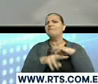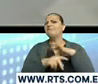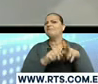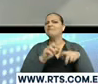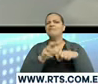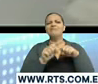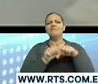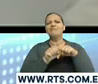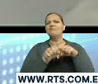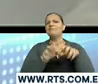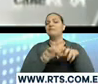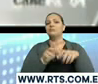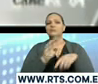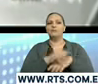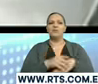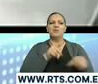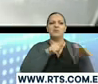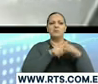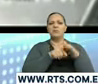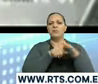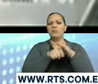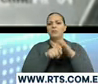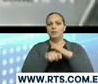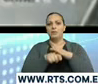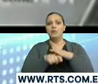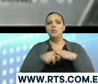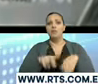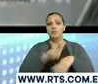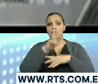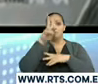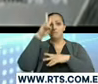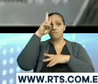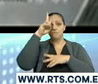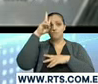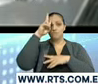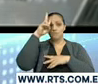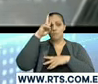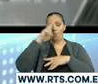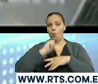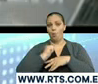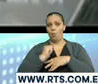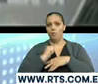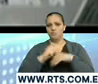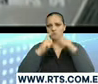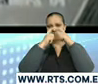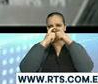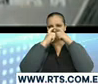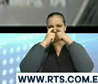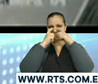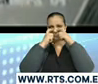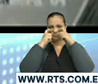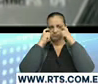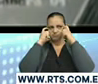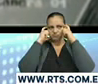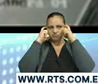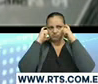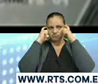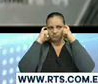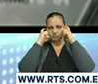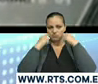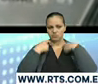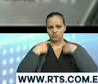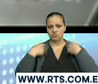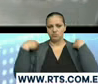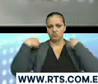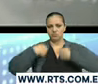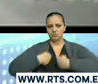los elementos de bioseguridad, sí, que deberían darle otra utilidad. Pero ellos la han cogido de pretexto, dicen, de esto